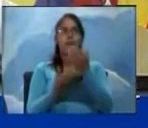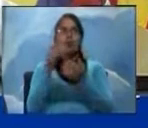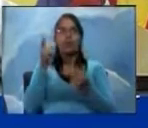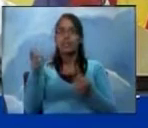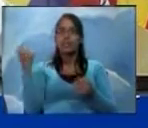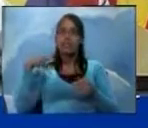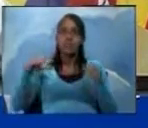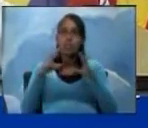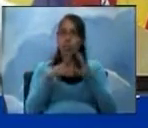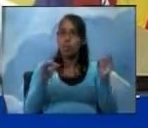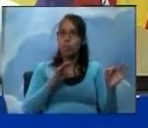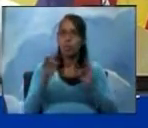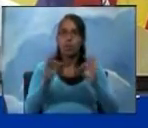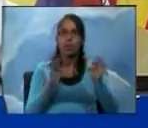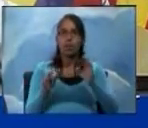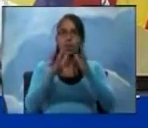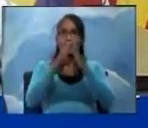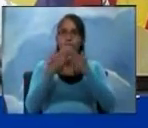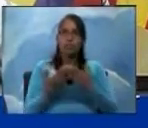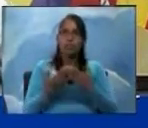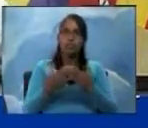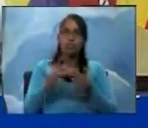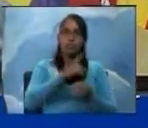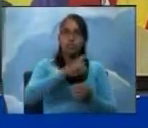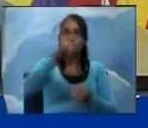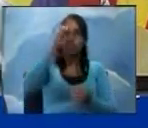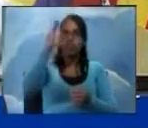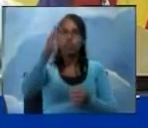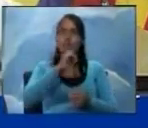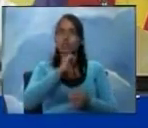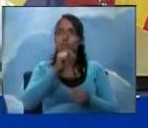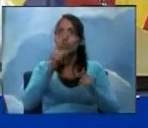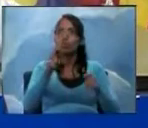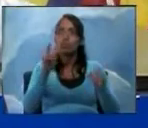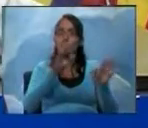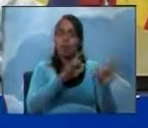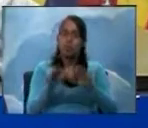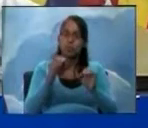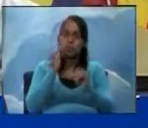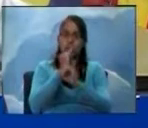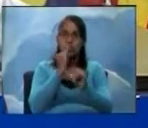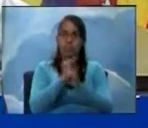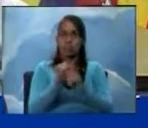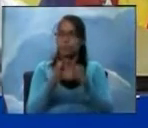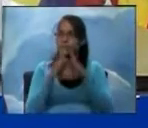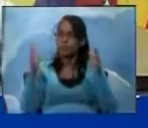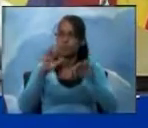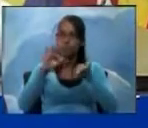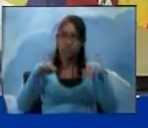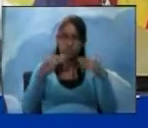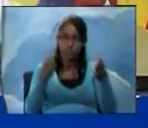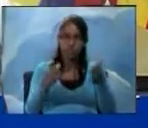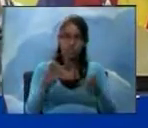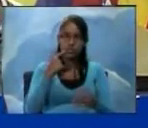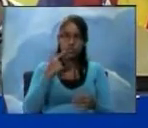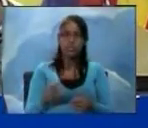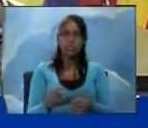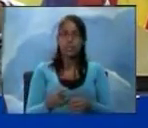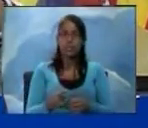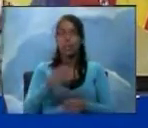tienes todo preparado, la Biblia, la palabra del Señor en tu computadora. Tremendo regalo. Mira cómo